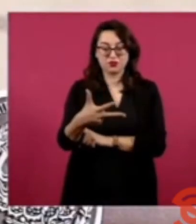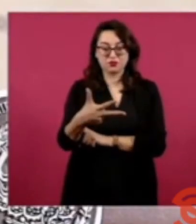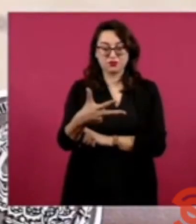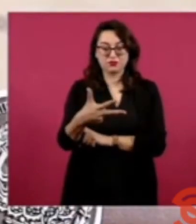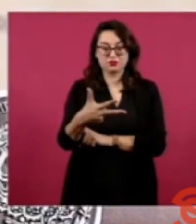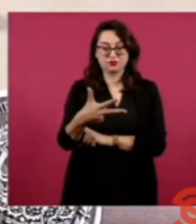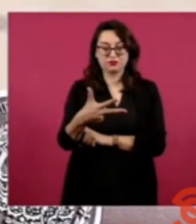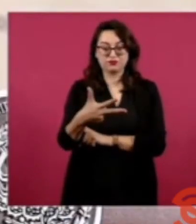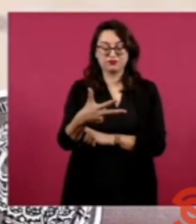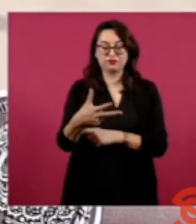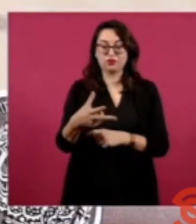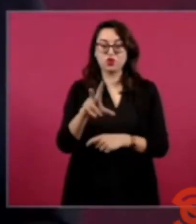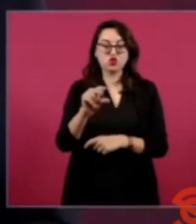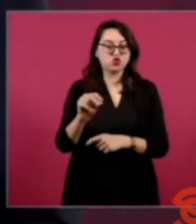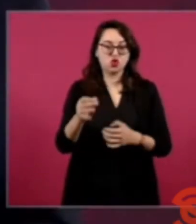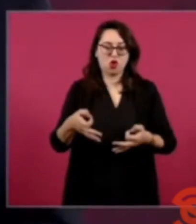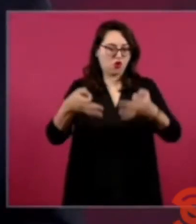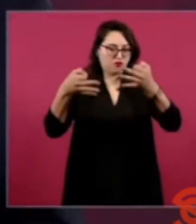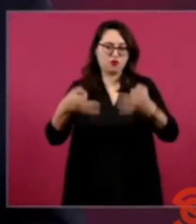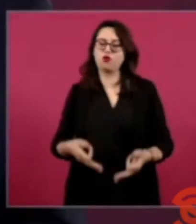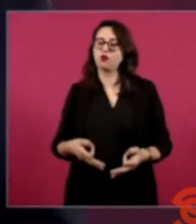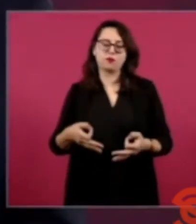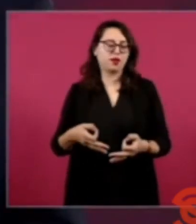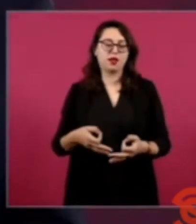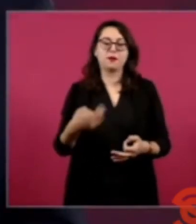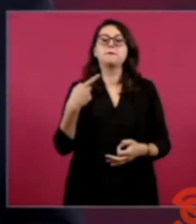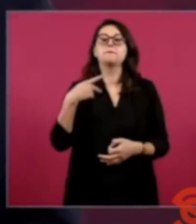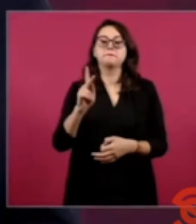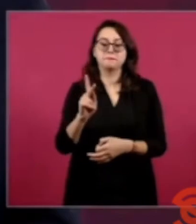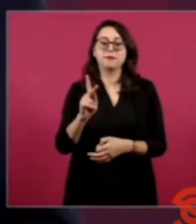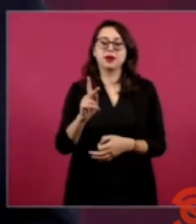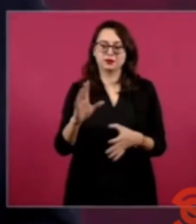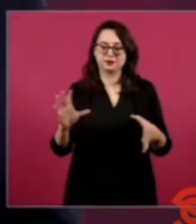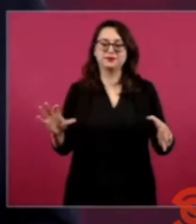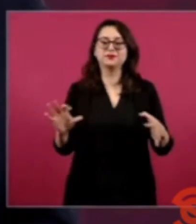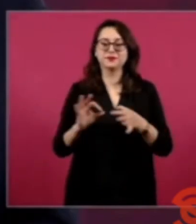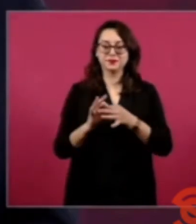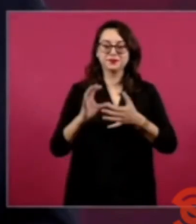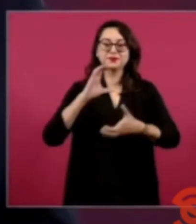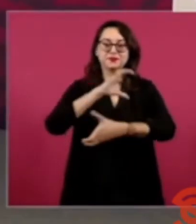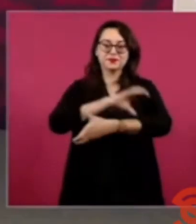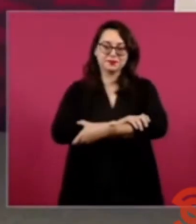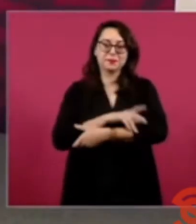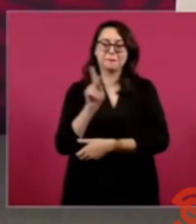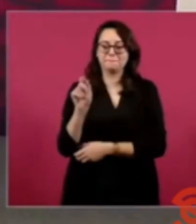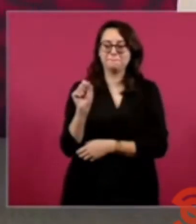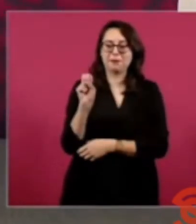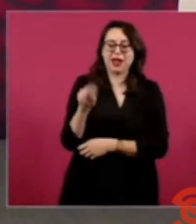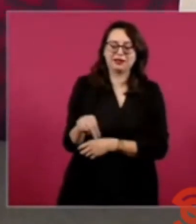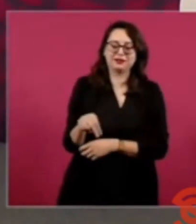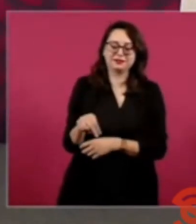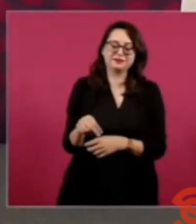que no es formal, pero sí real. Pasa de PRI a PRIAN.